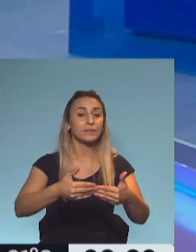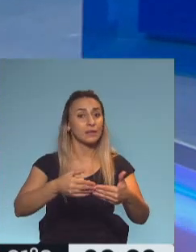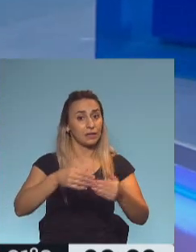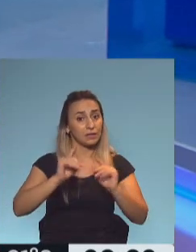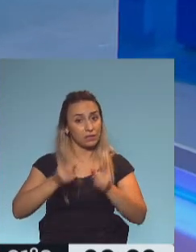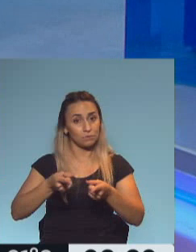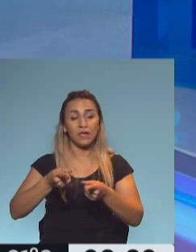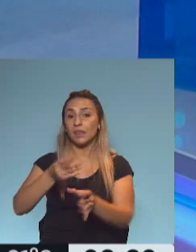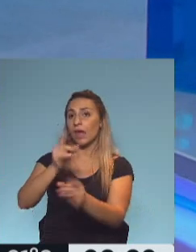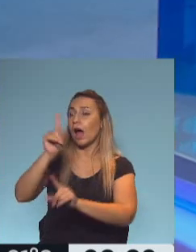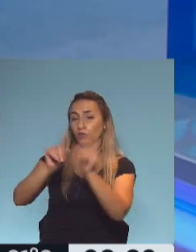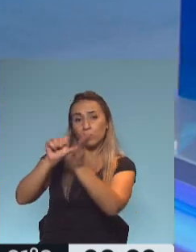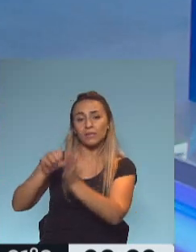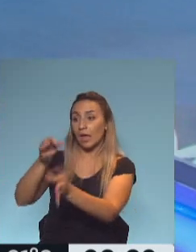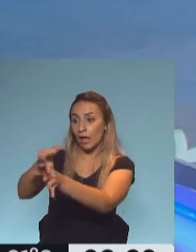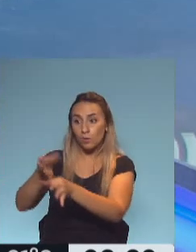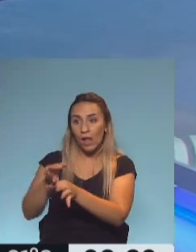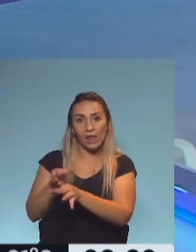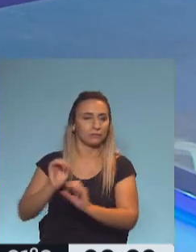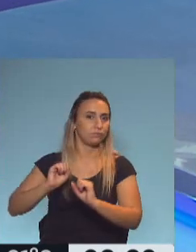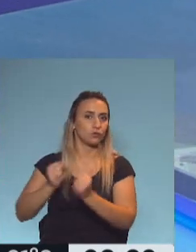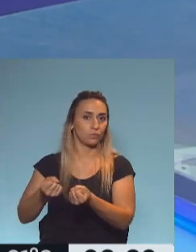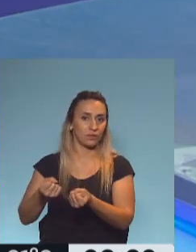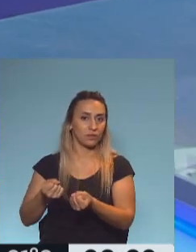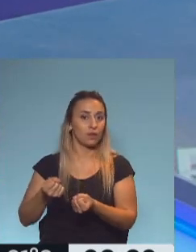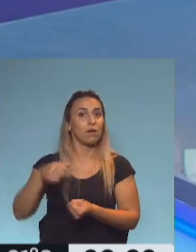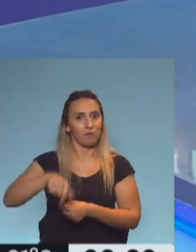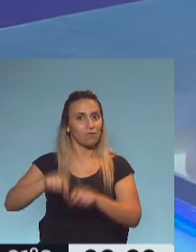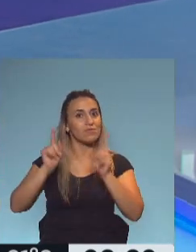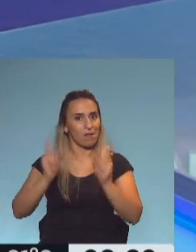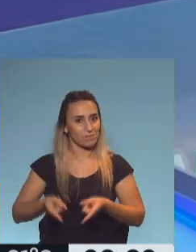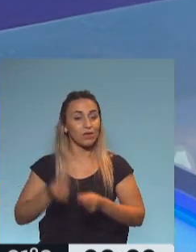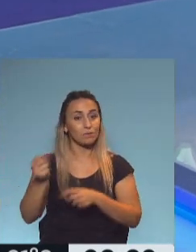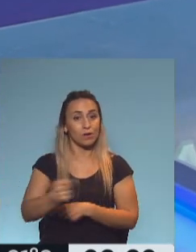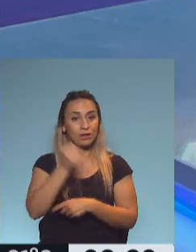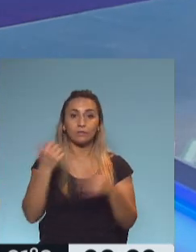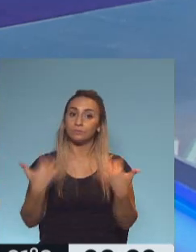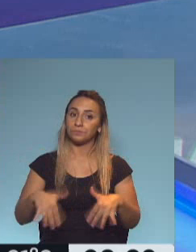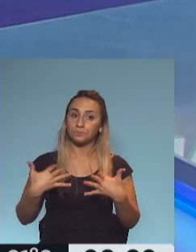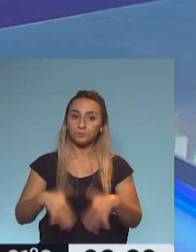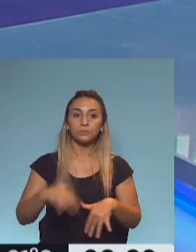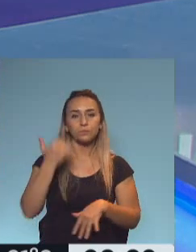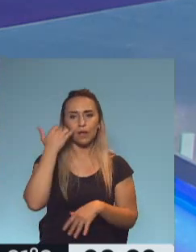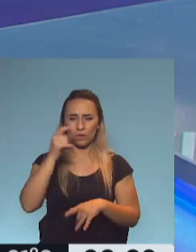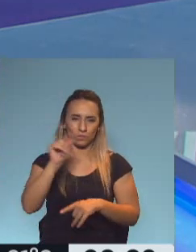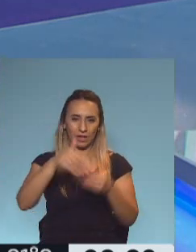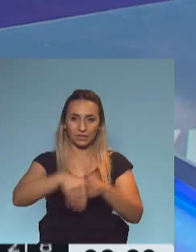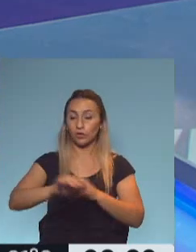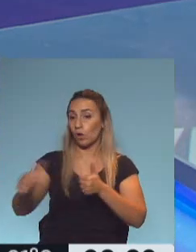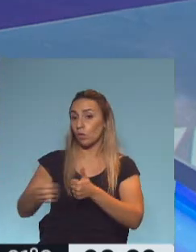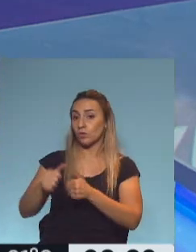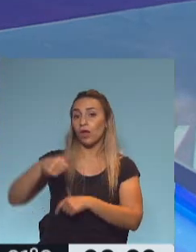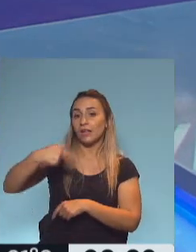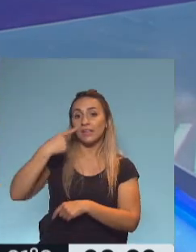en la presencialidad de las clases. Hoy fue un día clave en esa materia también. Claro, sí, fue una agenda también bastante, ya vamos a estar con Nicolás, ¿no? Pero